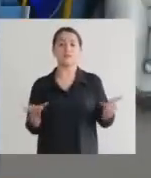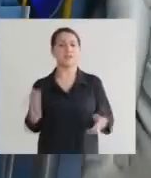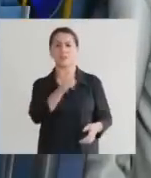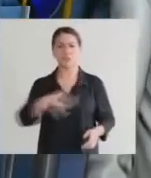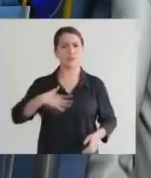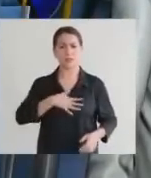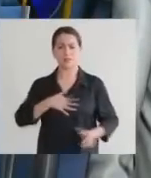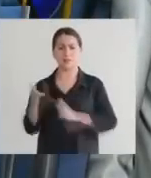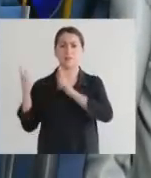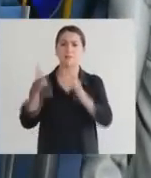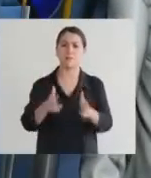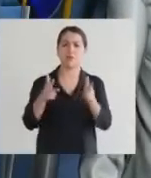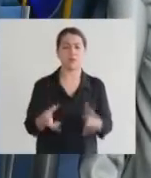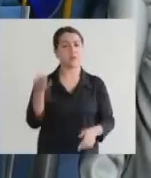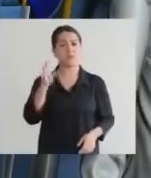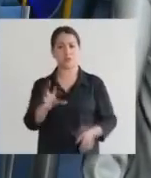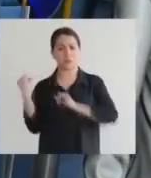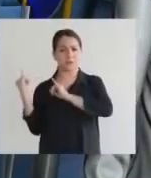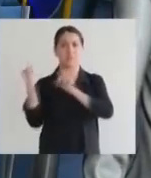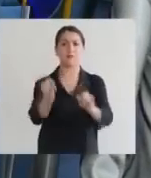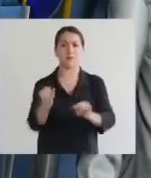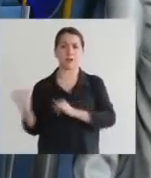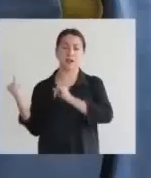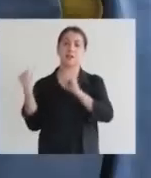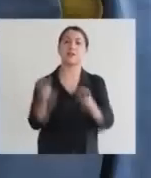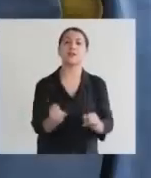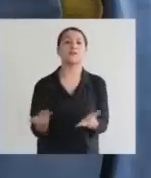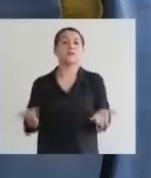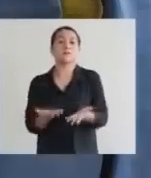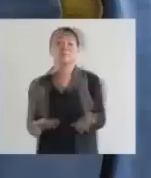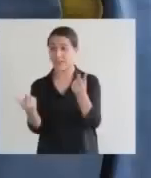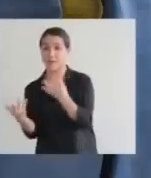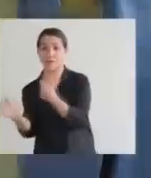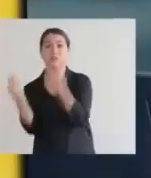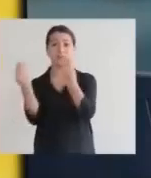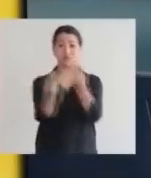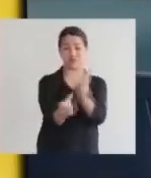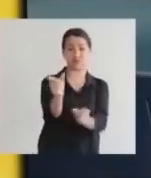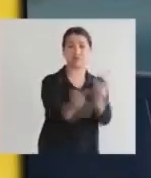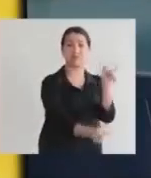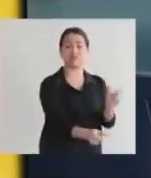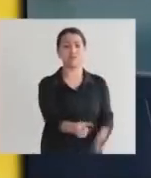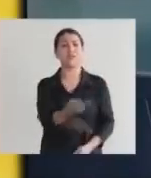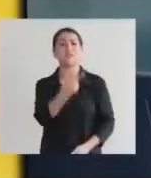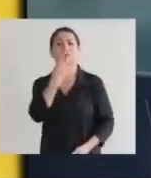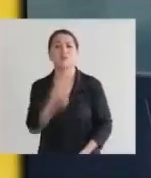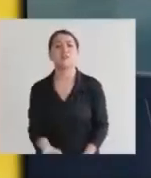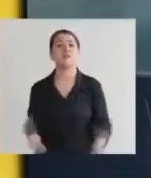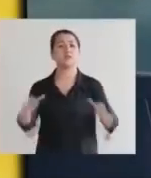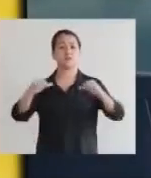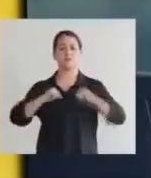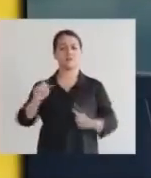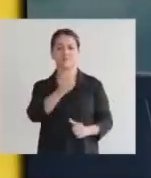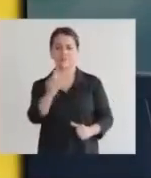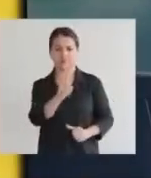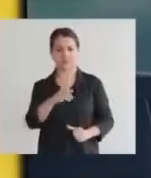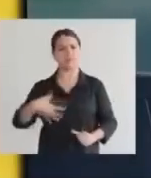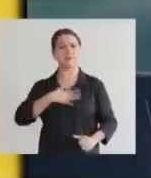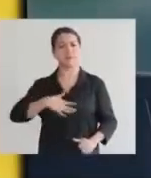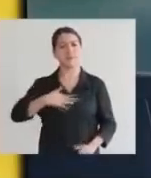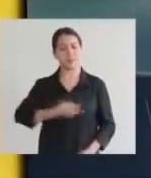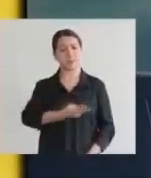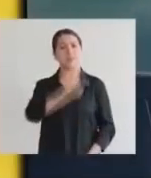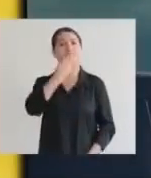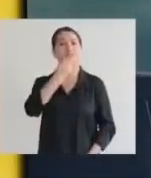No es molestarlos, sino puros informarlos. Mucha gente anda fumando y yo quiero que el